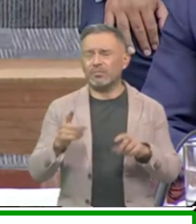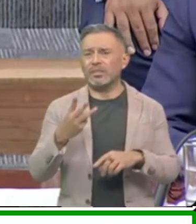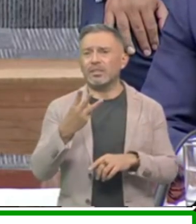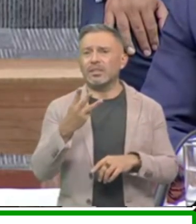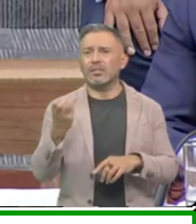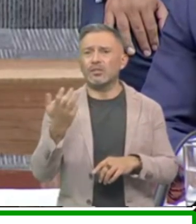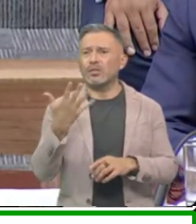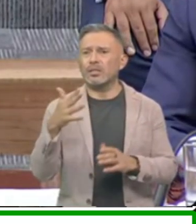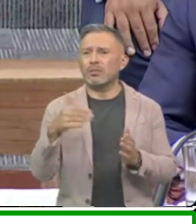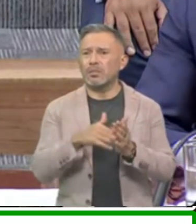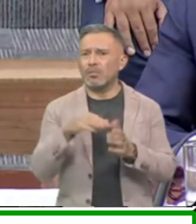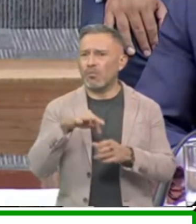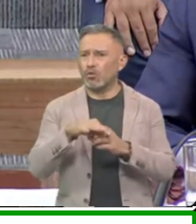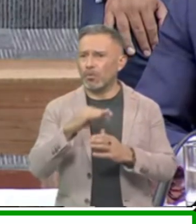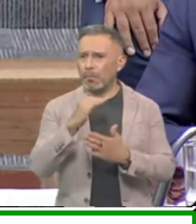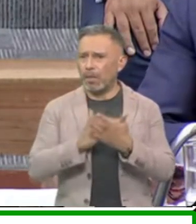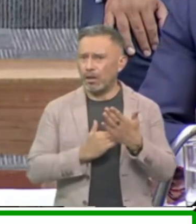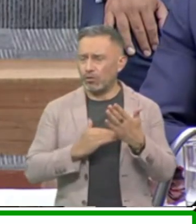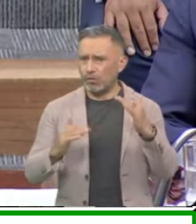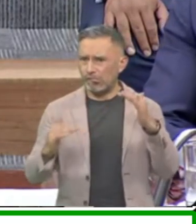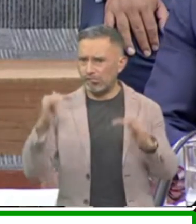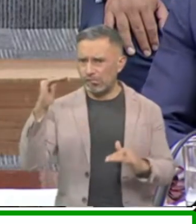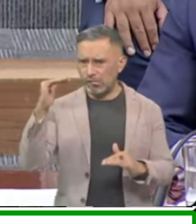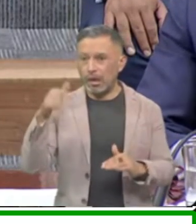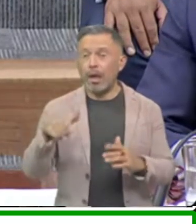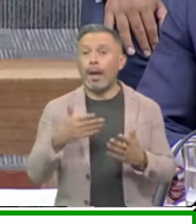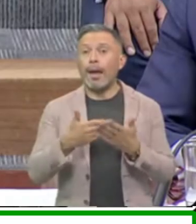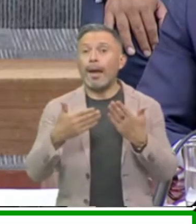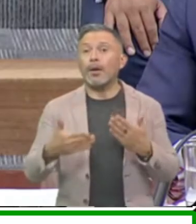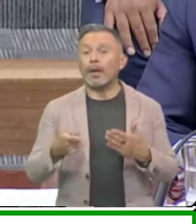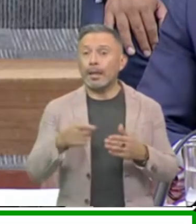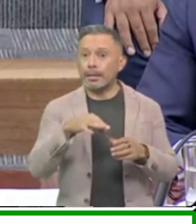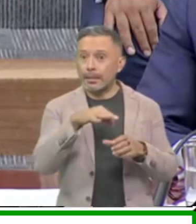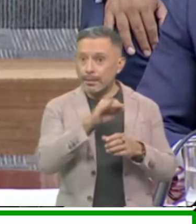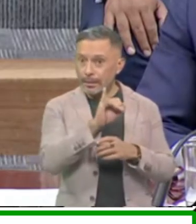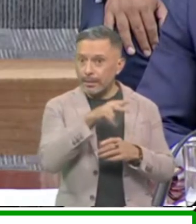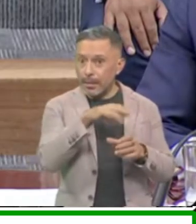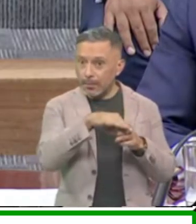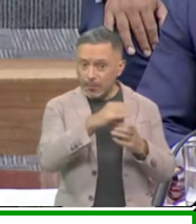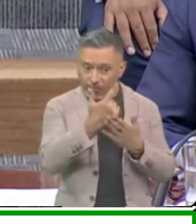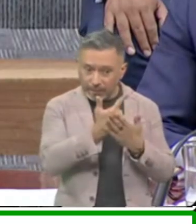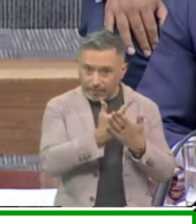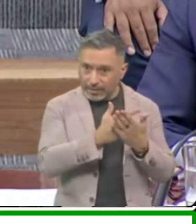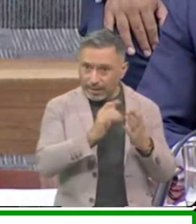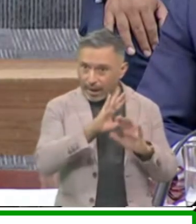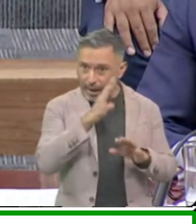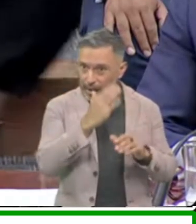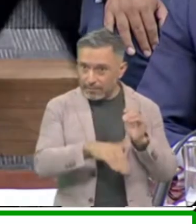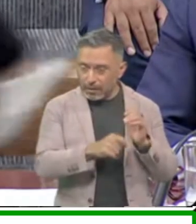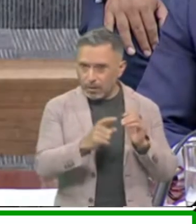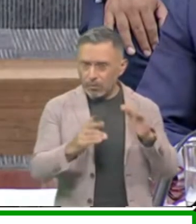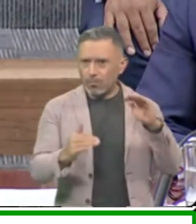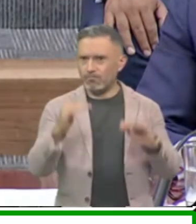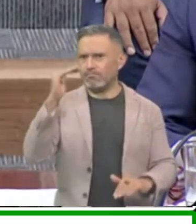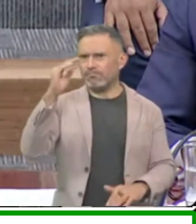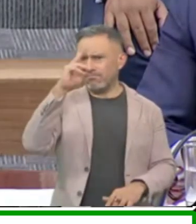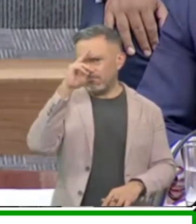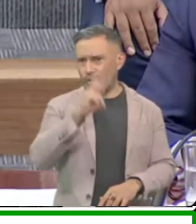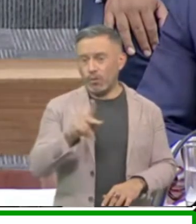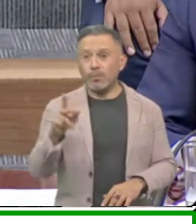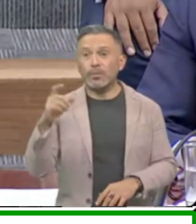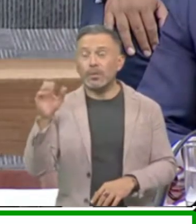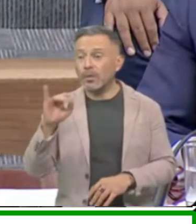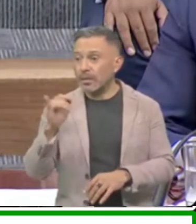310,000 votos menos. Ahora que terminó el cómputo del INE, la diferencia se hace mayor. Cuando uno revisa la página de Yucatán,